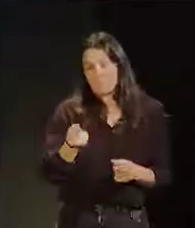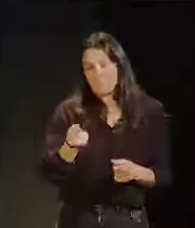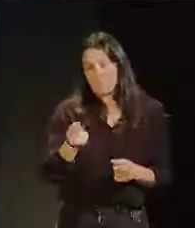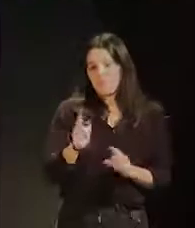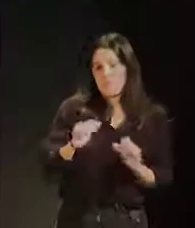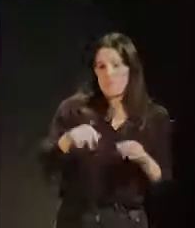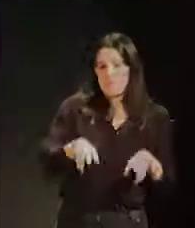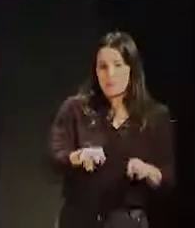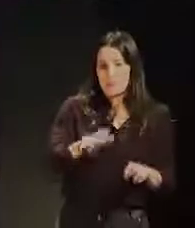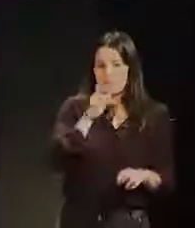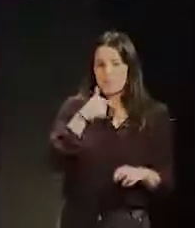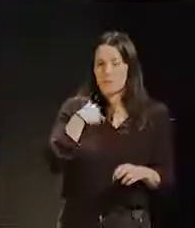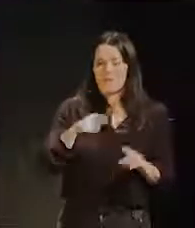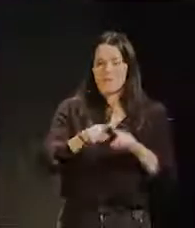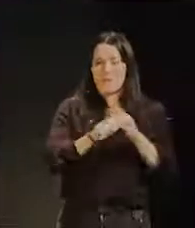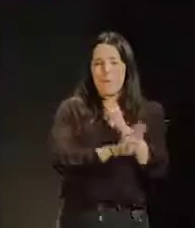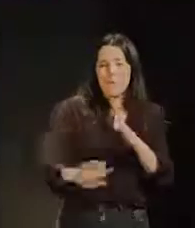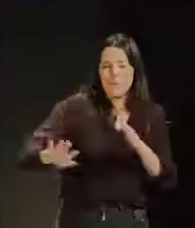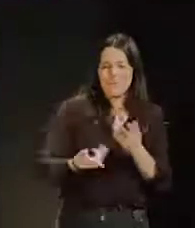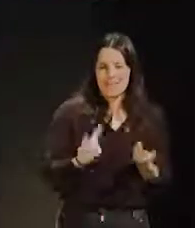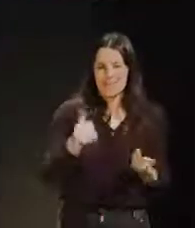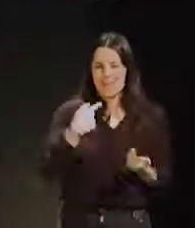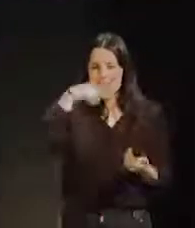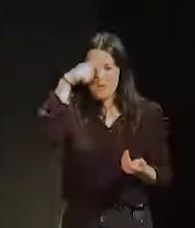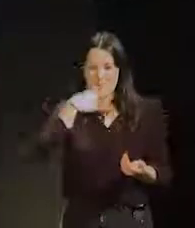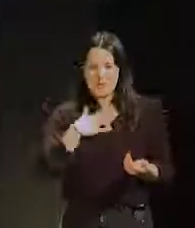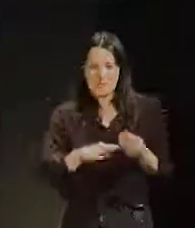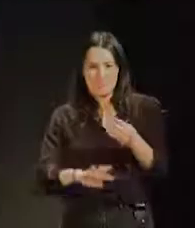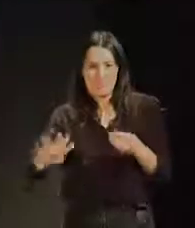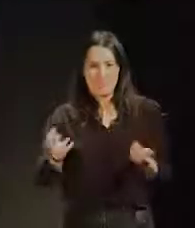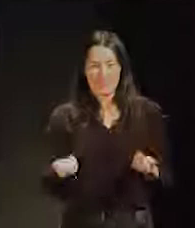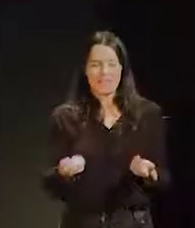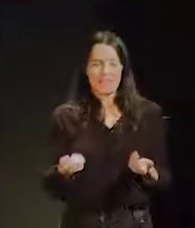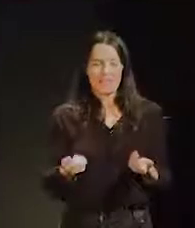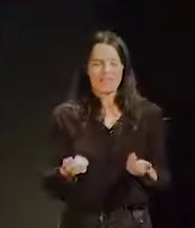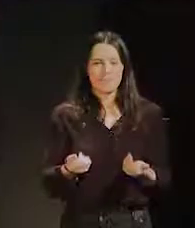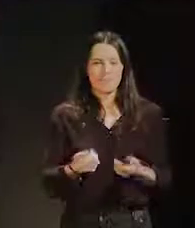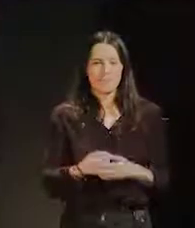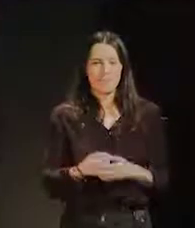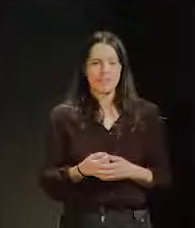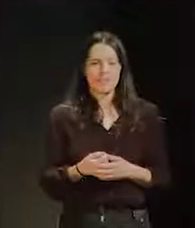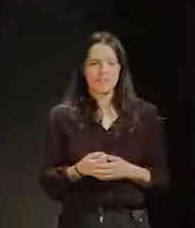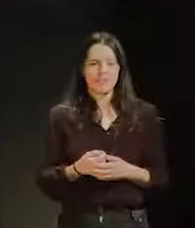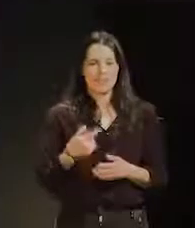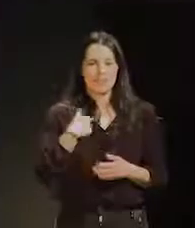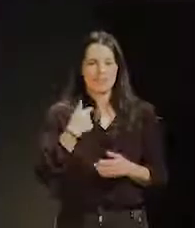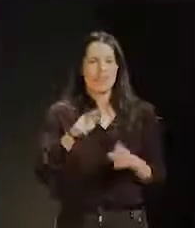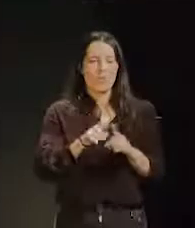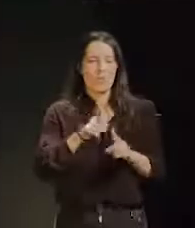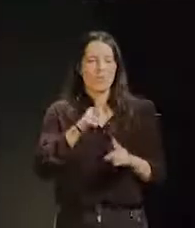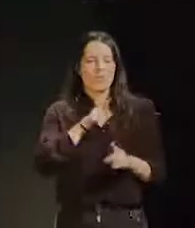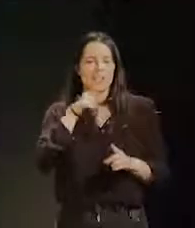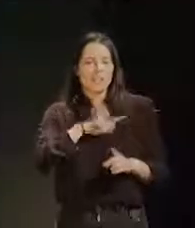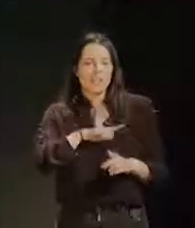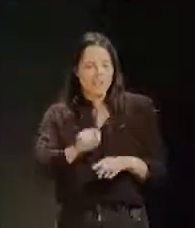muy, muy mediterránea, muy concreta, muy... Claro, no, o sea, no soy muy, muy carnal, no soy